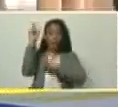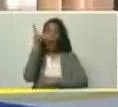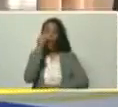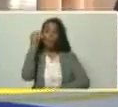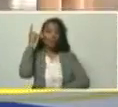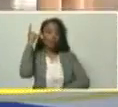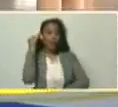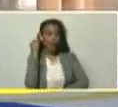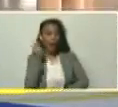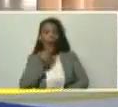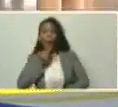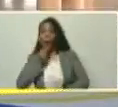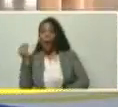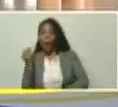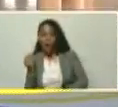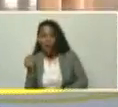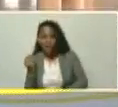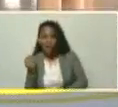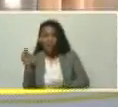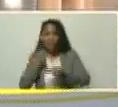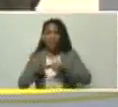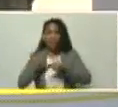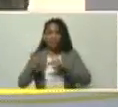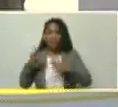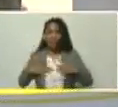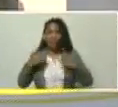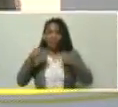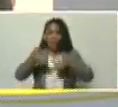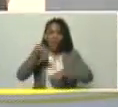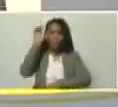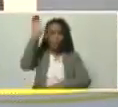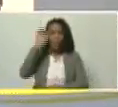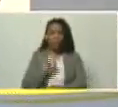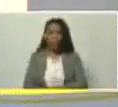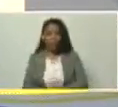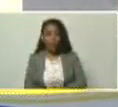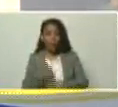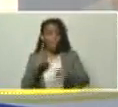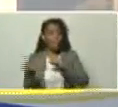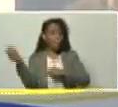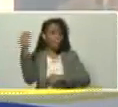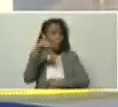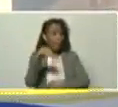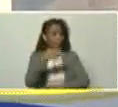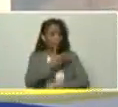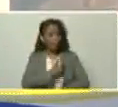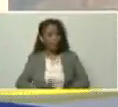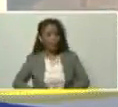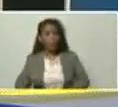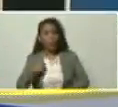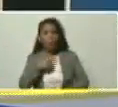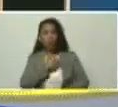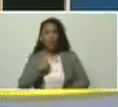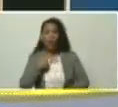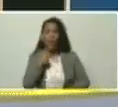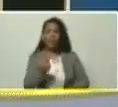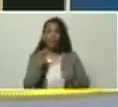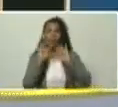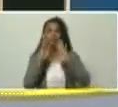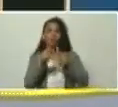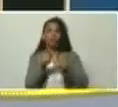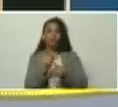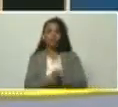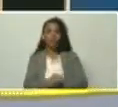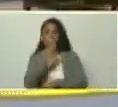los muchachos y muchachas de la patria. Pero además, presidente, déjeme decirle que